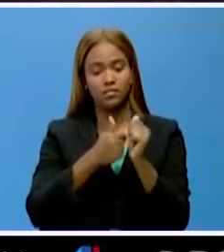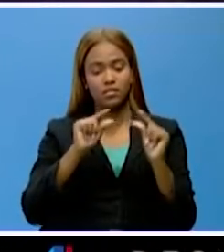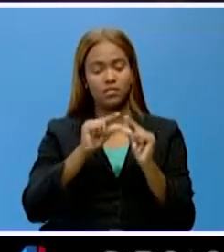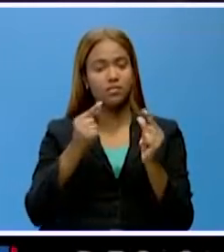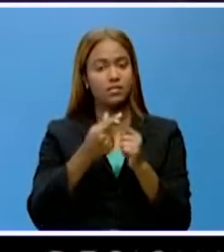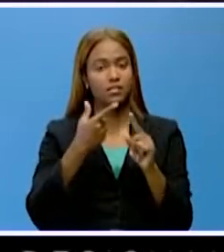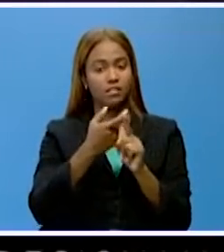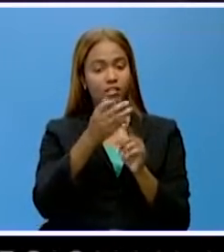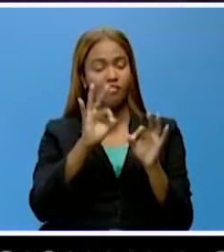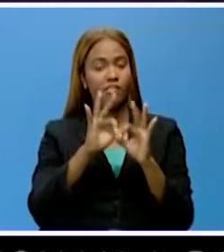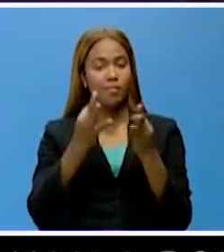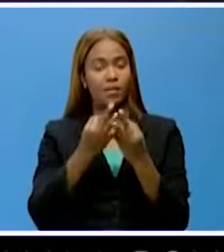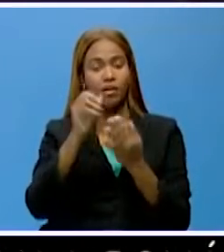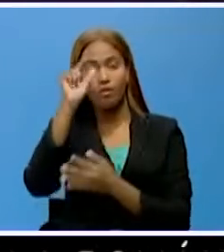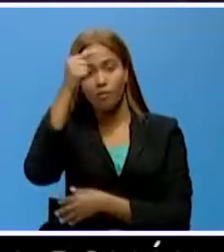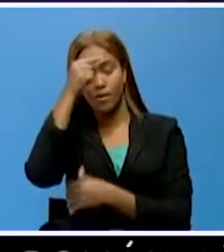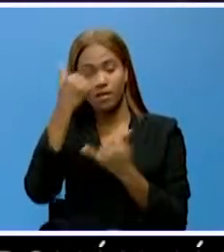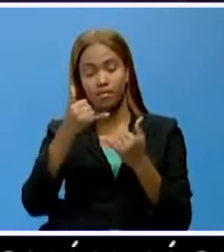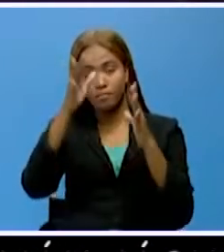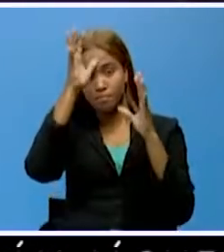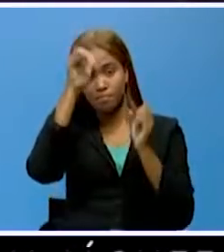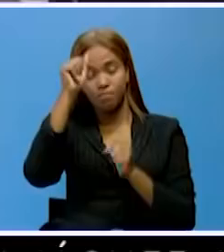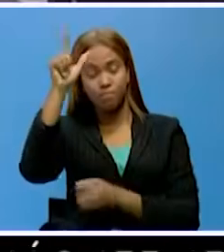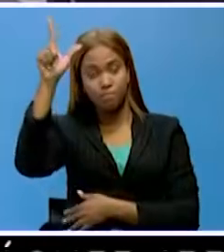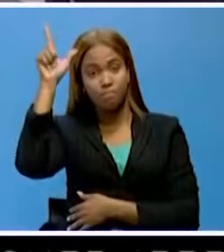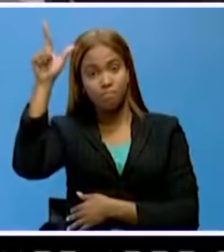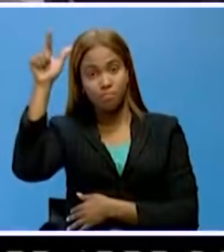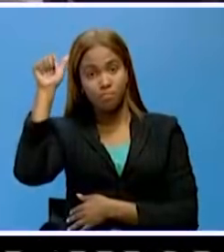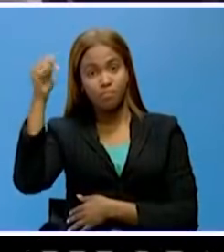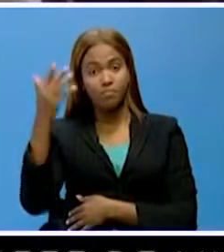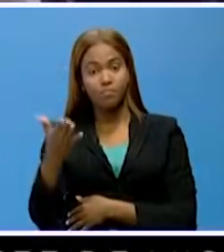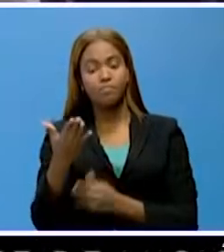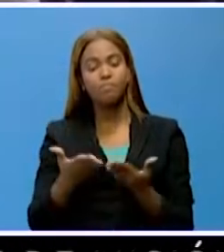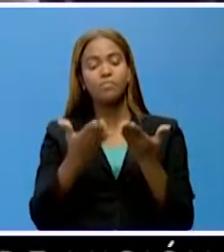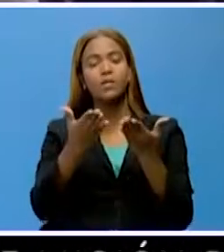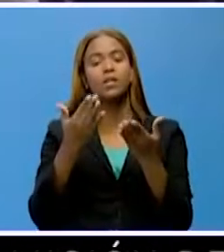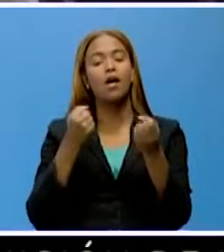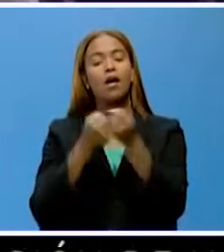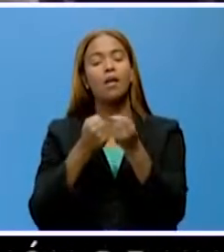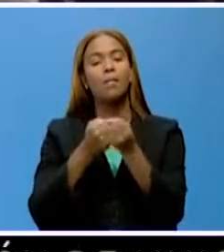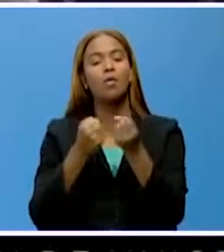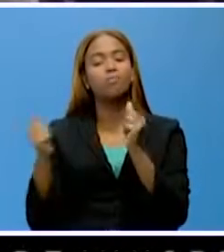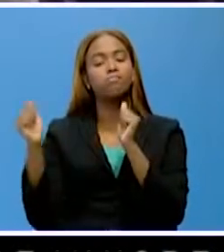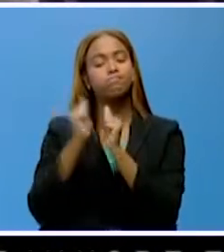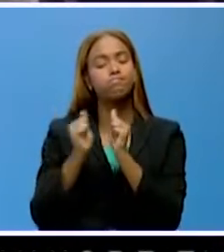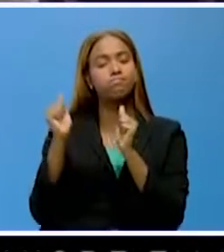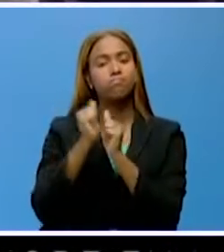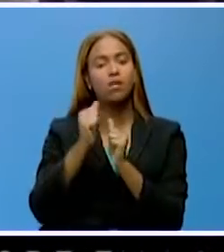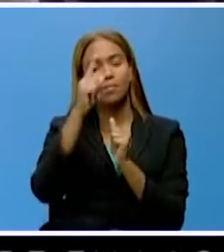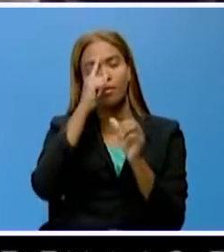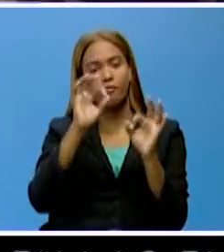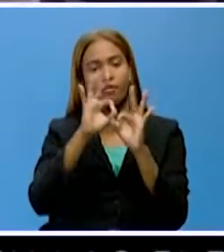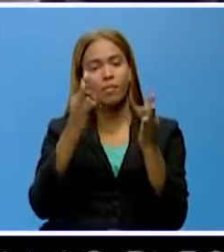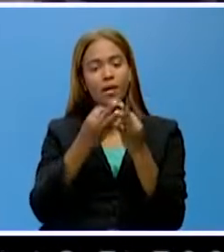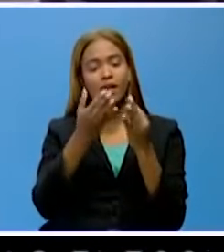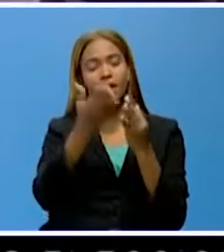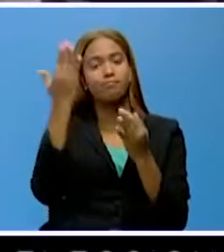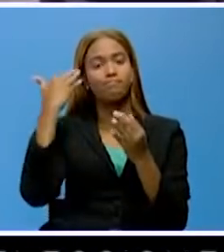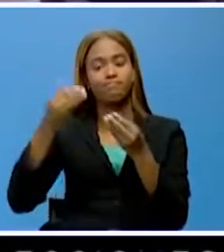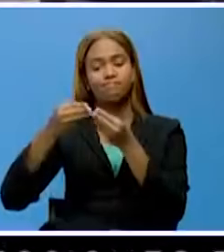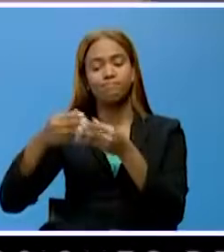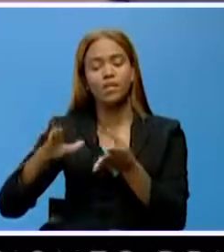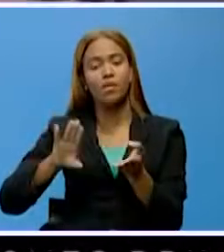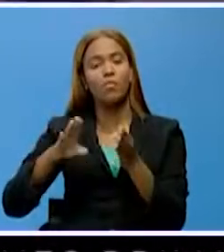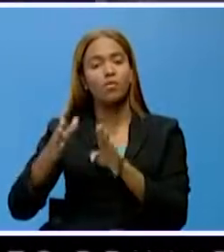de la Familia, el gobierno del presidente Luis Abinader brinda soporte y acompañamiento a familias que perdieron